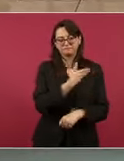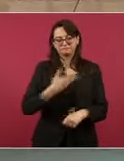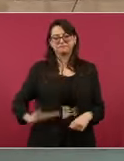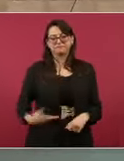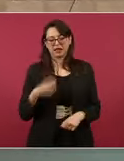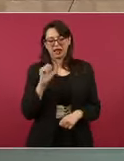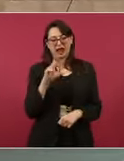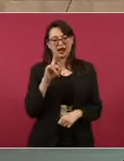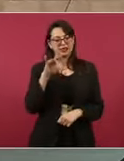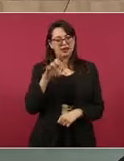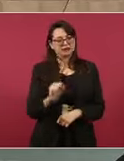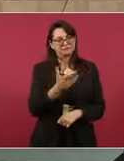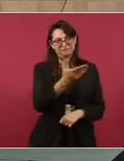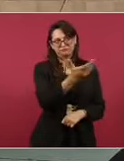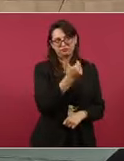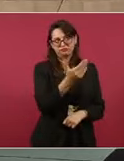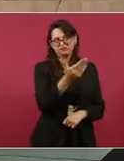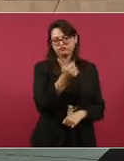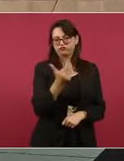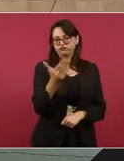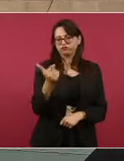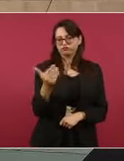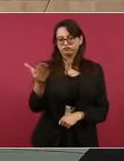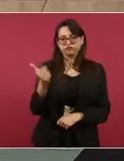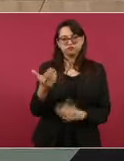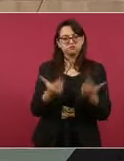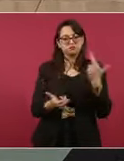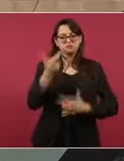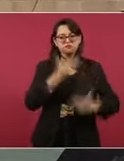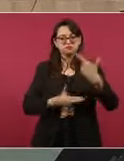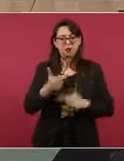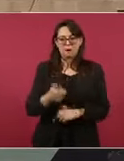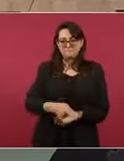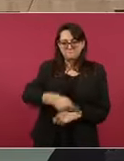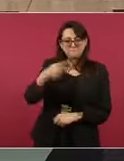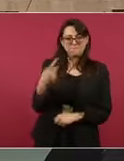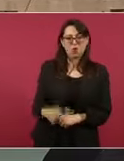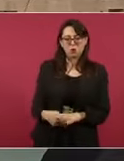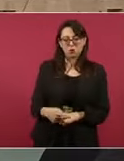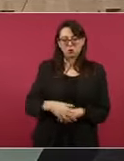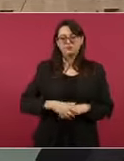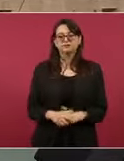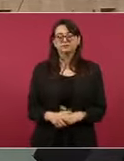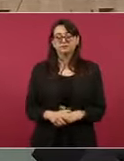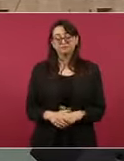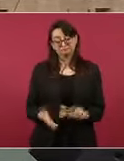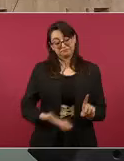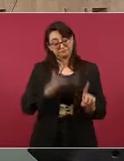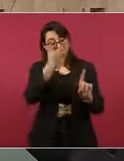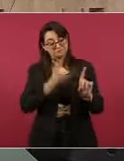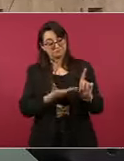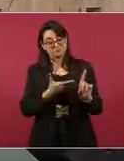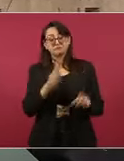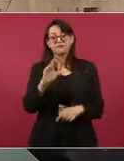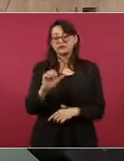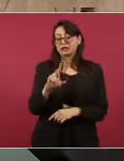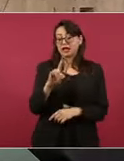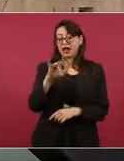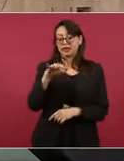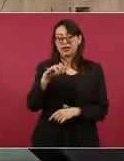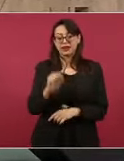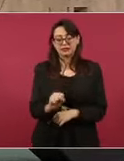En la estrategia cardenista, lo primero fue la atención a las